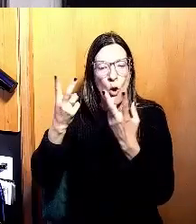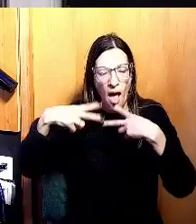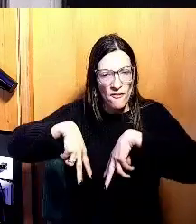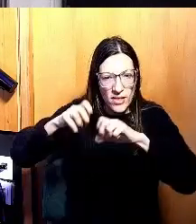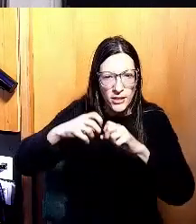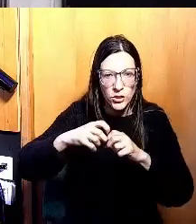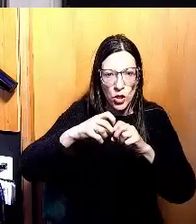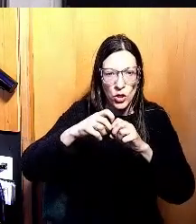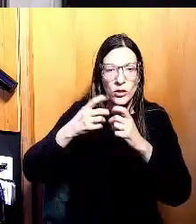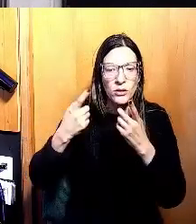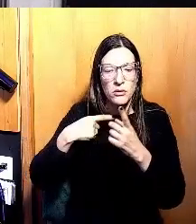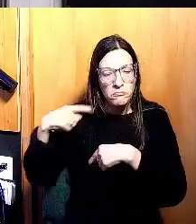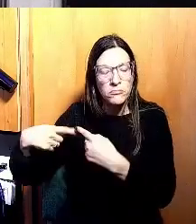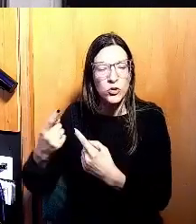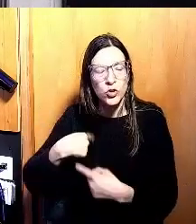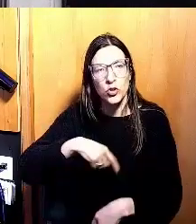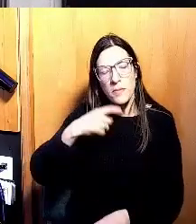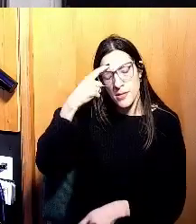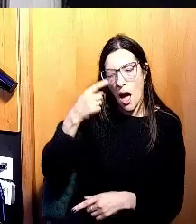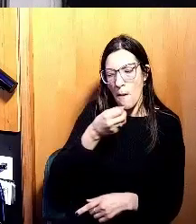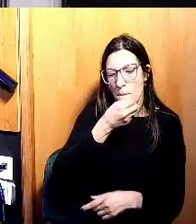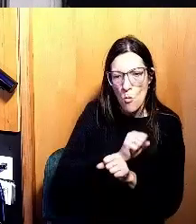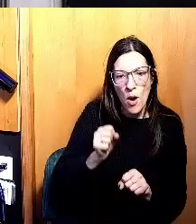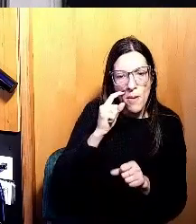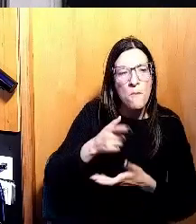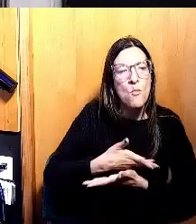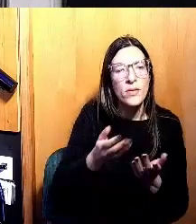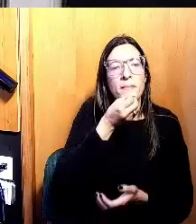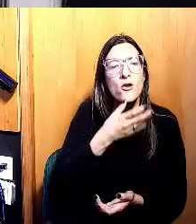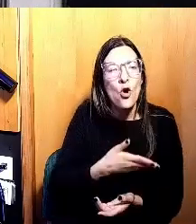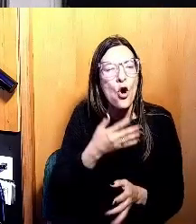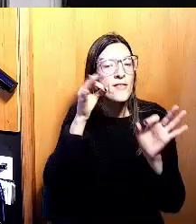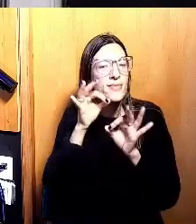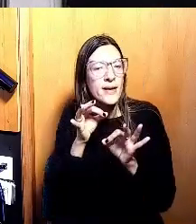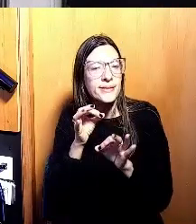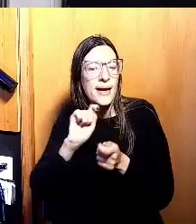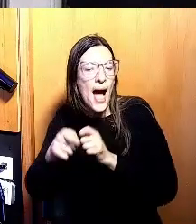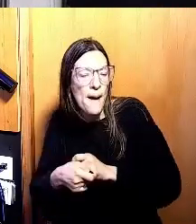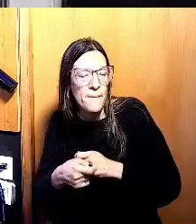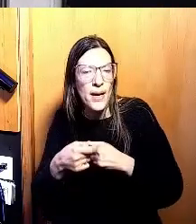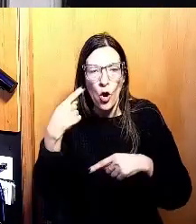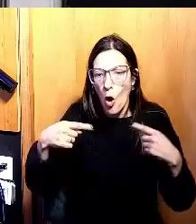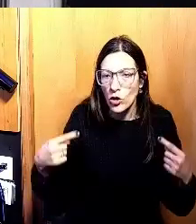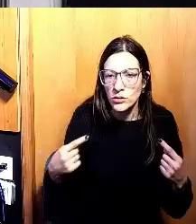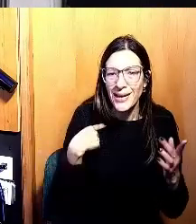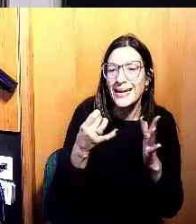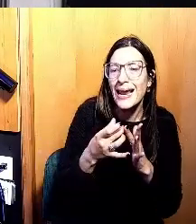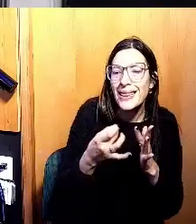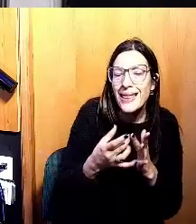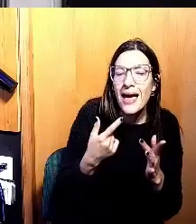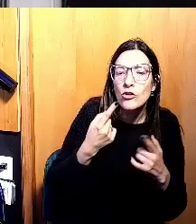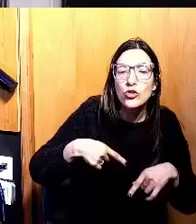nos ayudan a mejorar lo que es la disponibilización y también mejorar lo que tiene que ver con la calidad de los